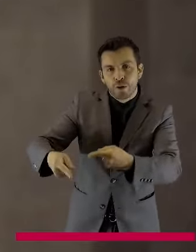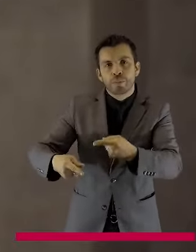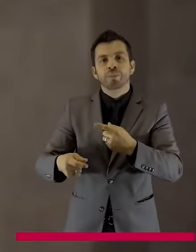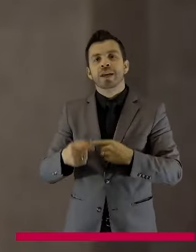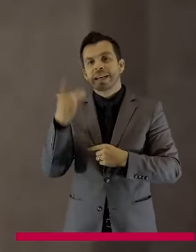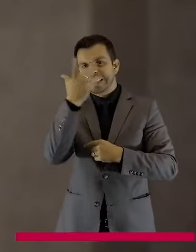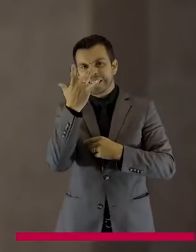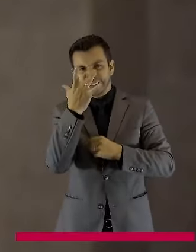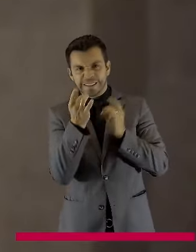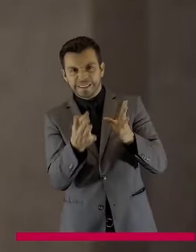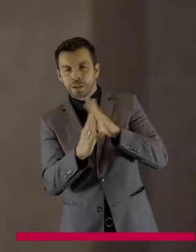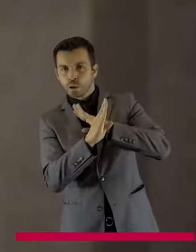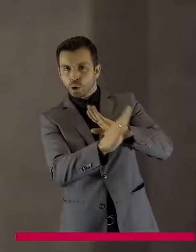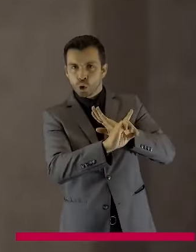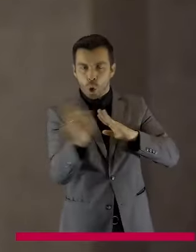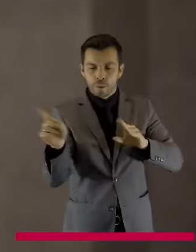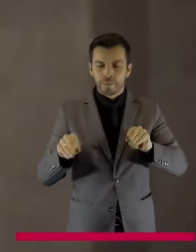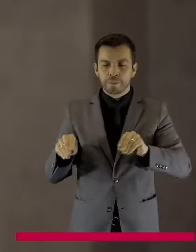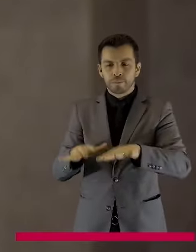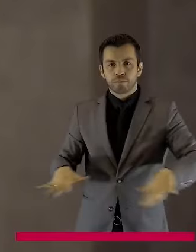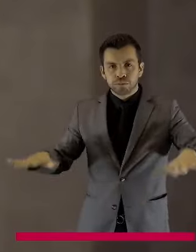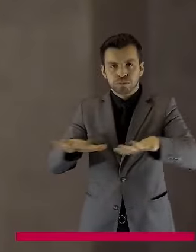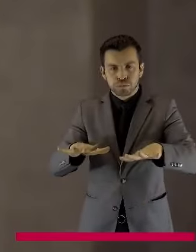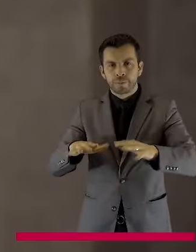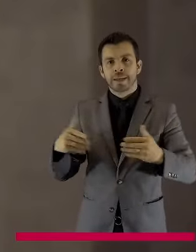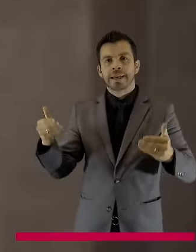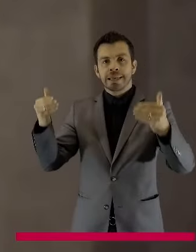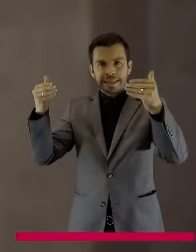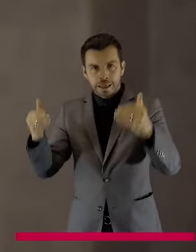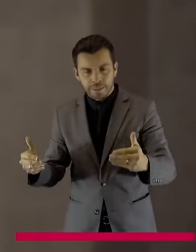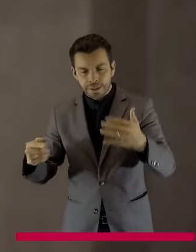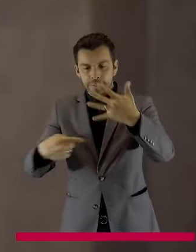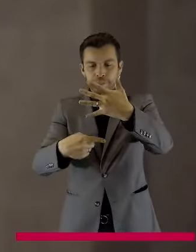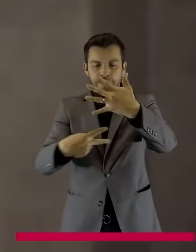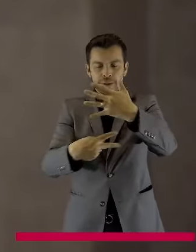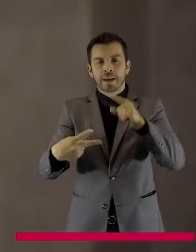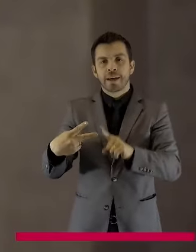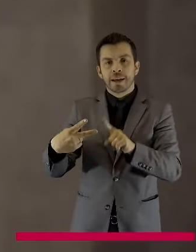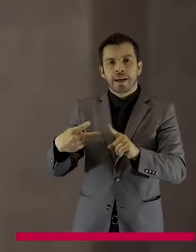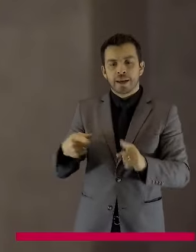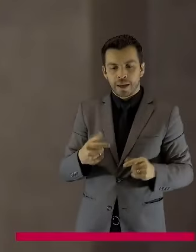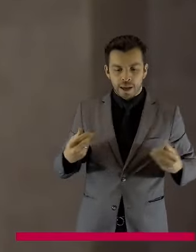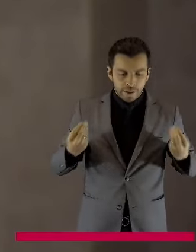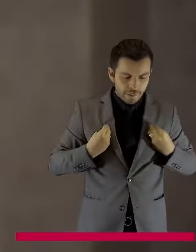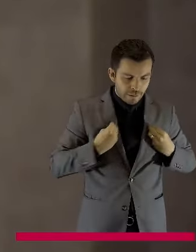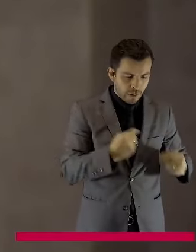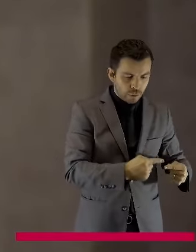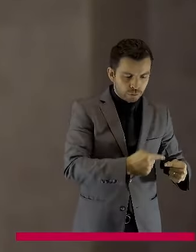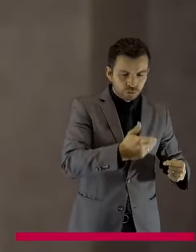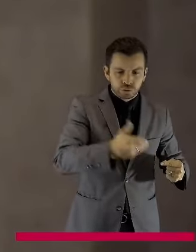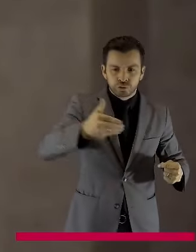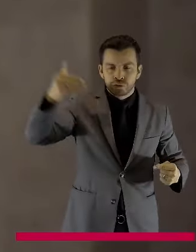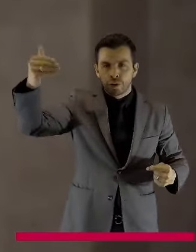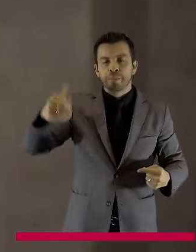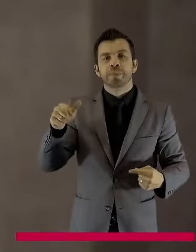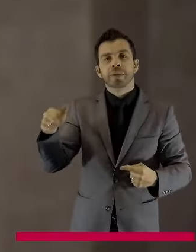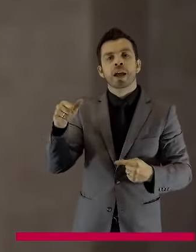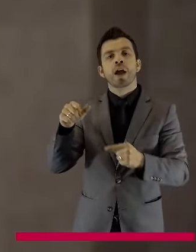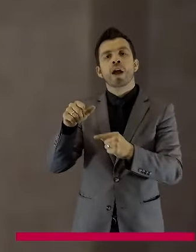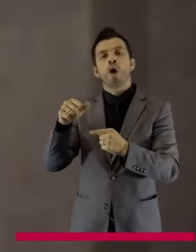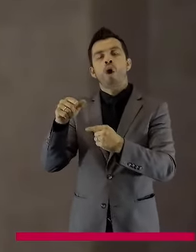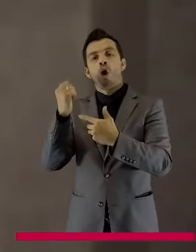antirracista, territorial, de discapacidad, de ciclo de vida y de orientación social, así